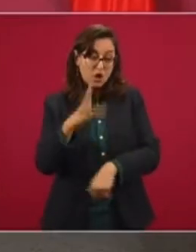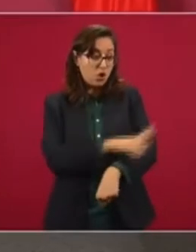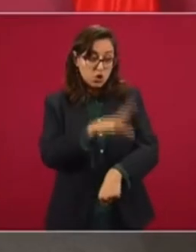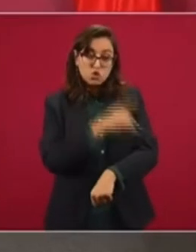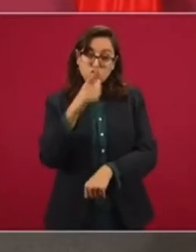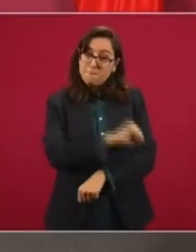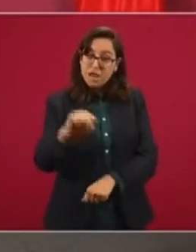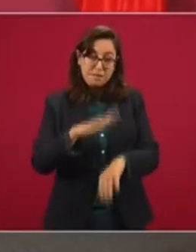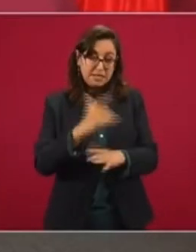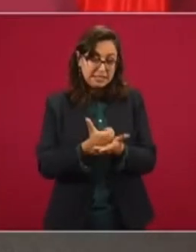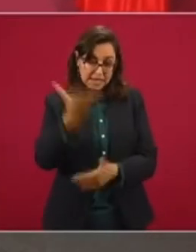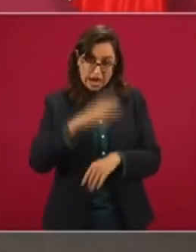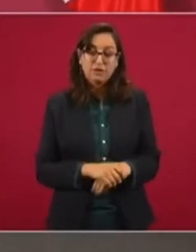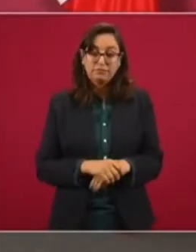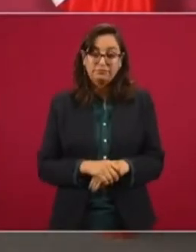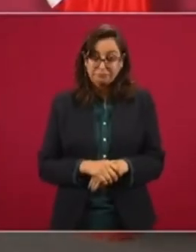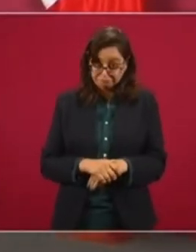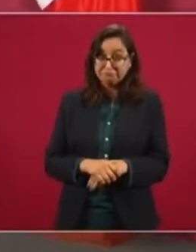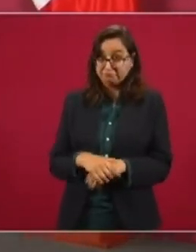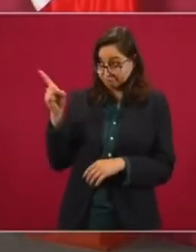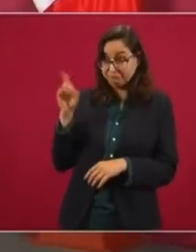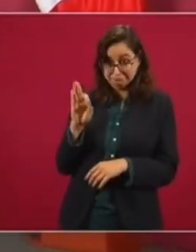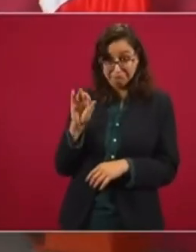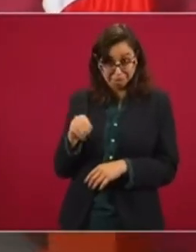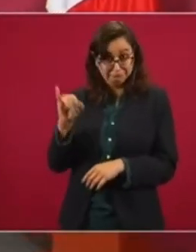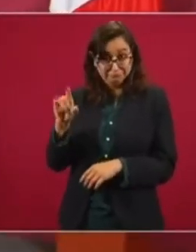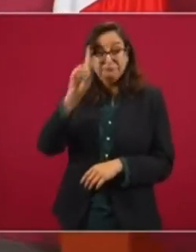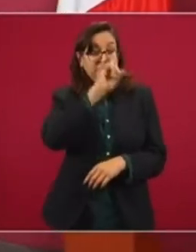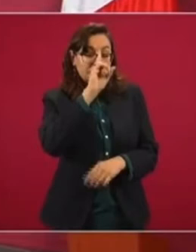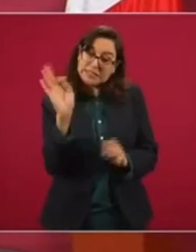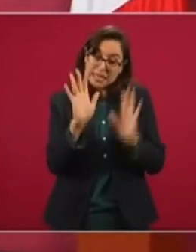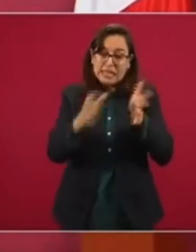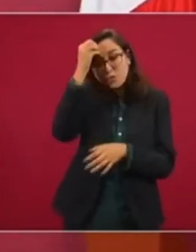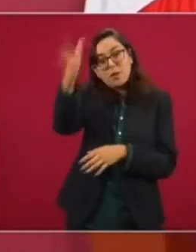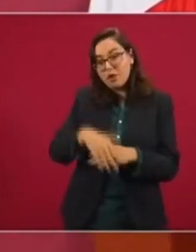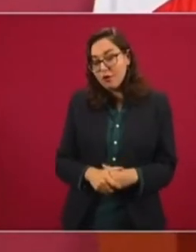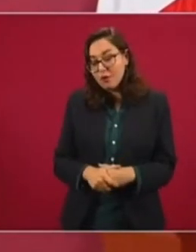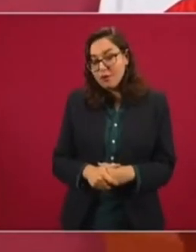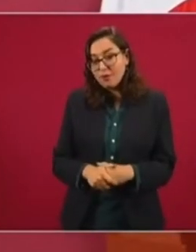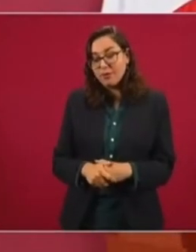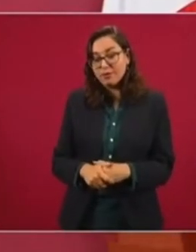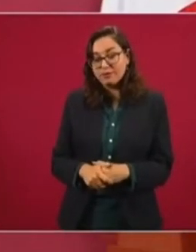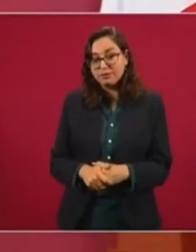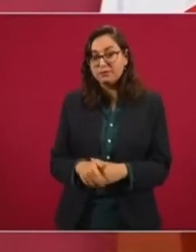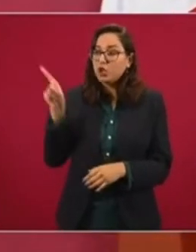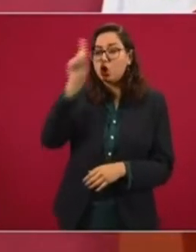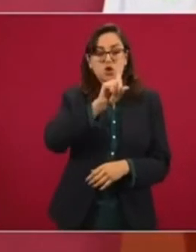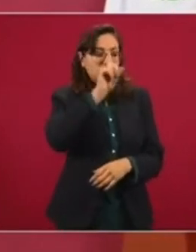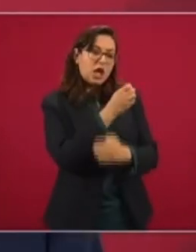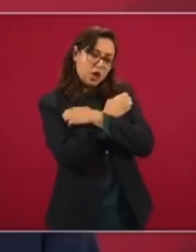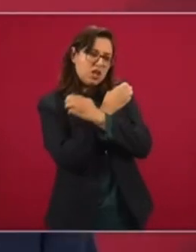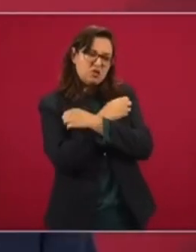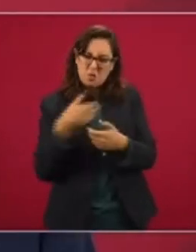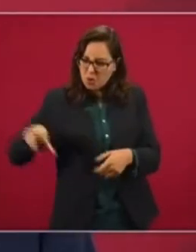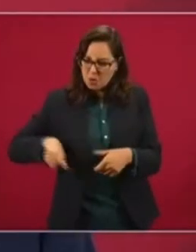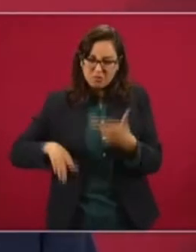eléctrica. ¿Saben qué recomendaban los del fondo? Pues que a lo mejor ya se les olvidó de que se privatizara la